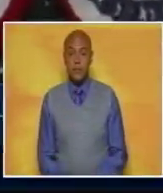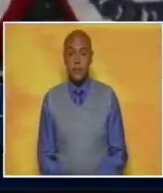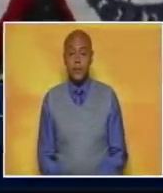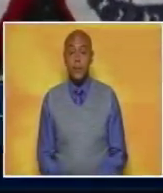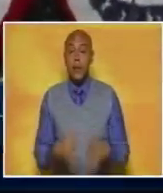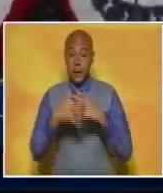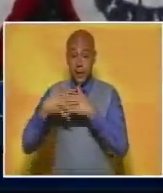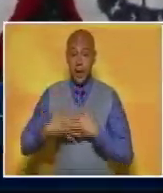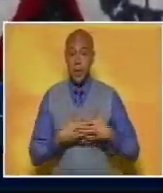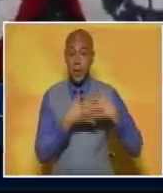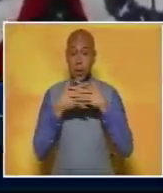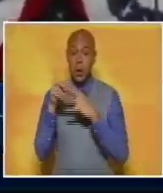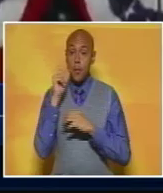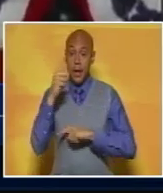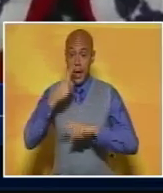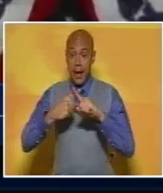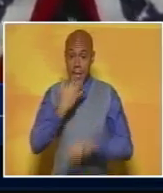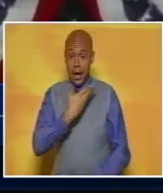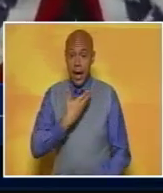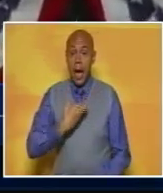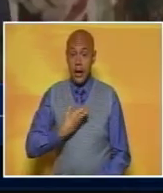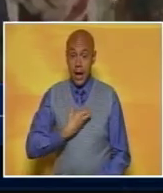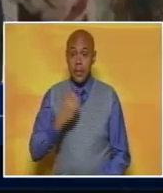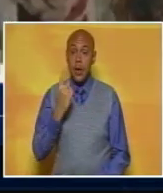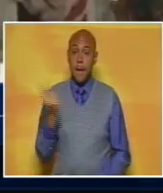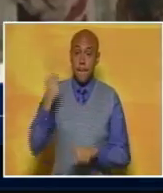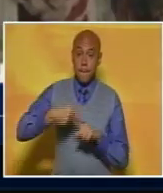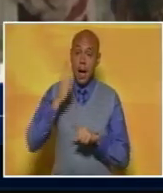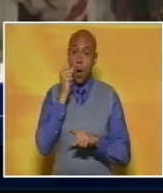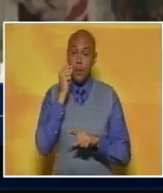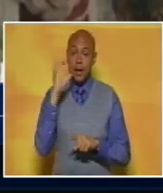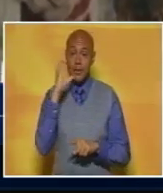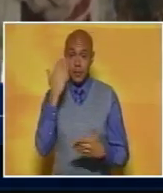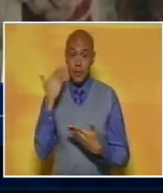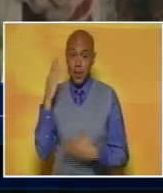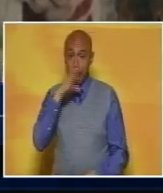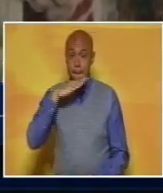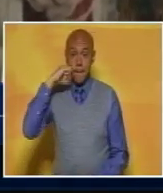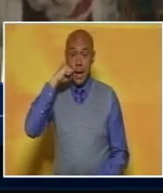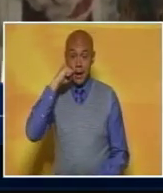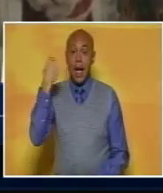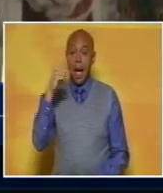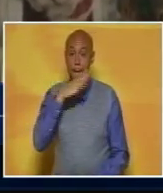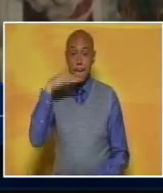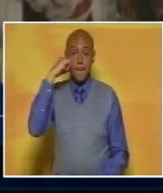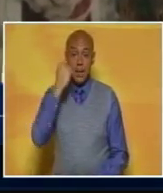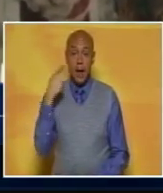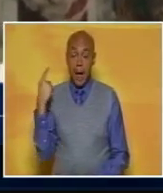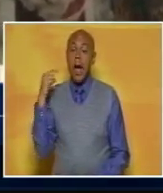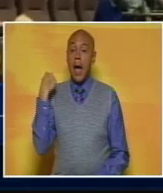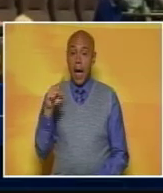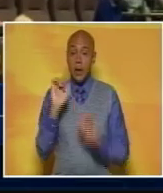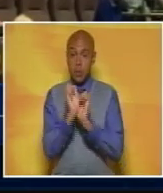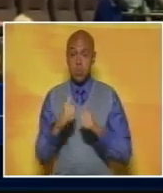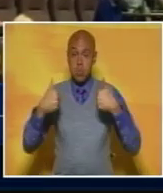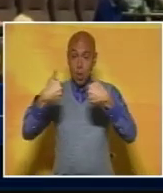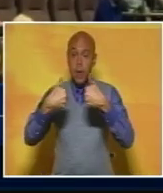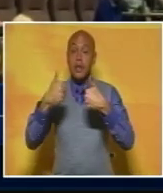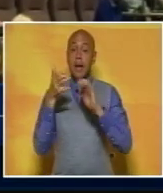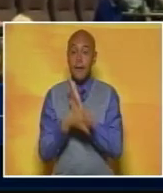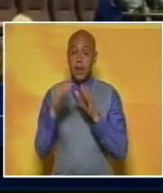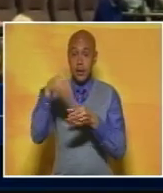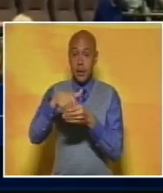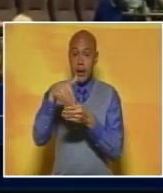En Estados Unidos, el exalcalde Pete Buttigieg y el senador Bernie Sanders lideran el resultado parcial de las primarias demócratas de